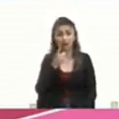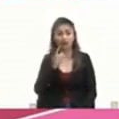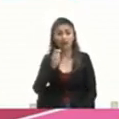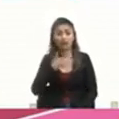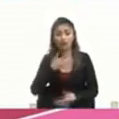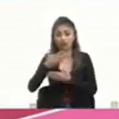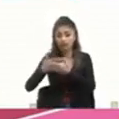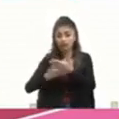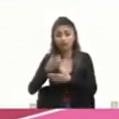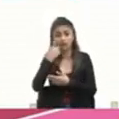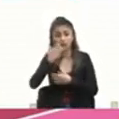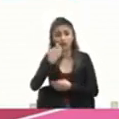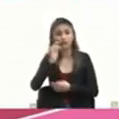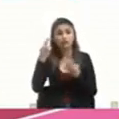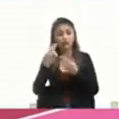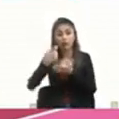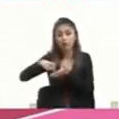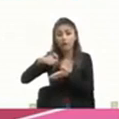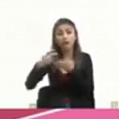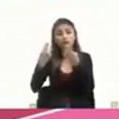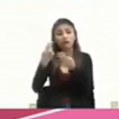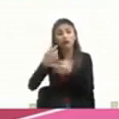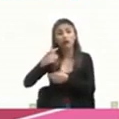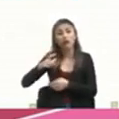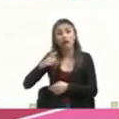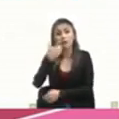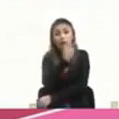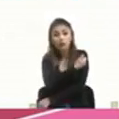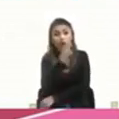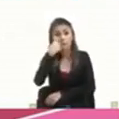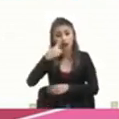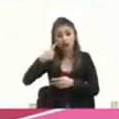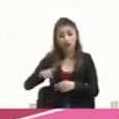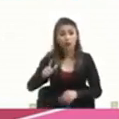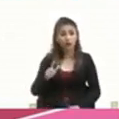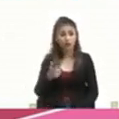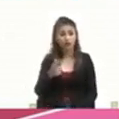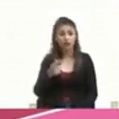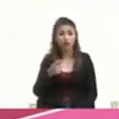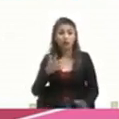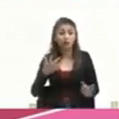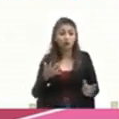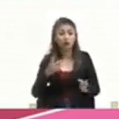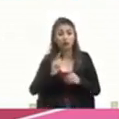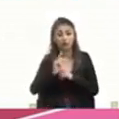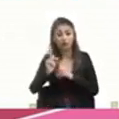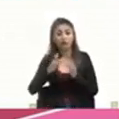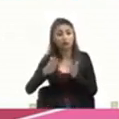las gestiones de tratar de comprar vacunas para los guanajuatenses. Ese es un